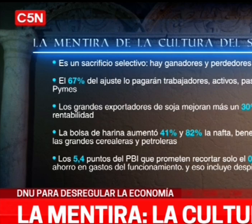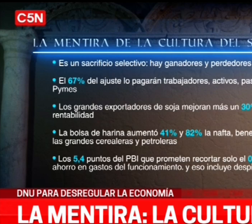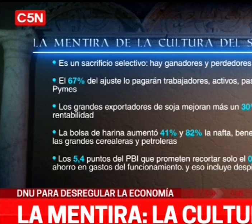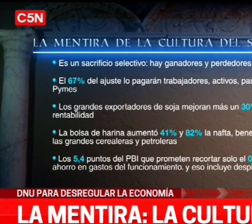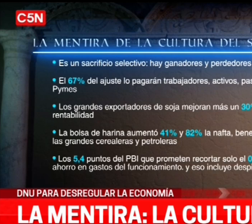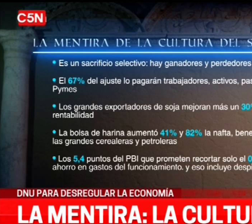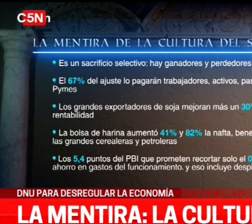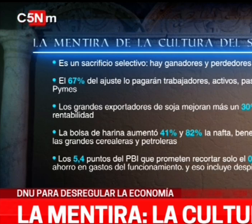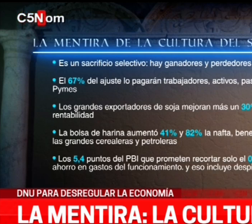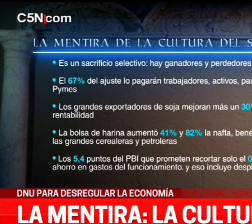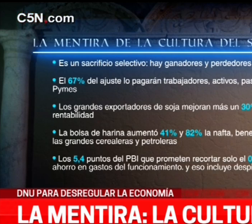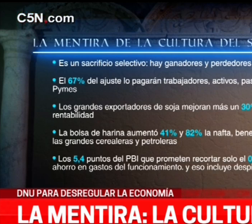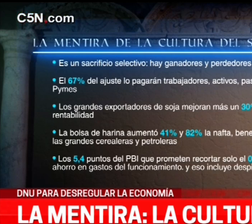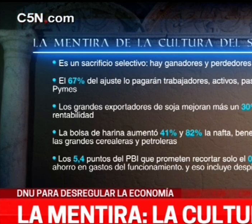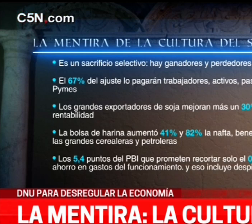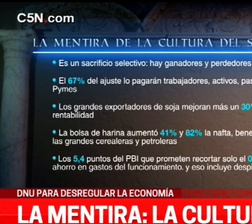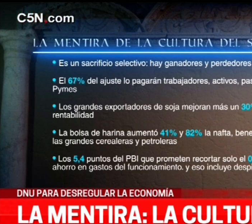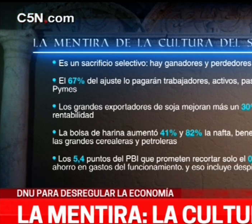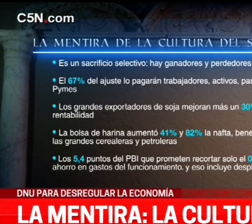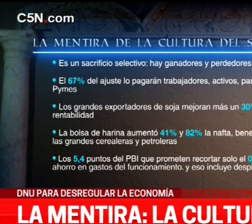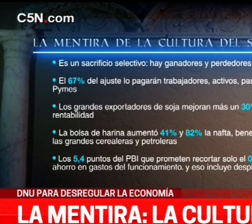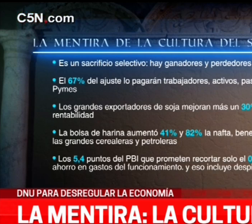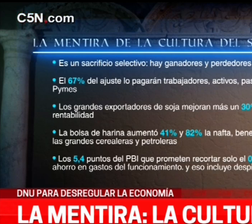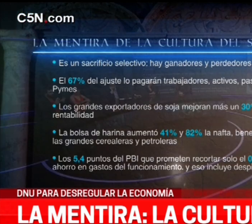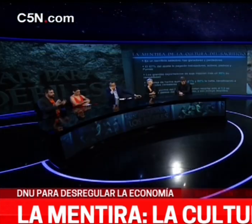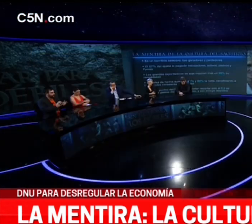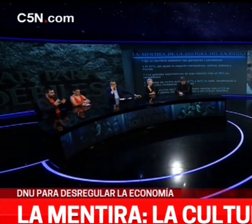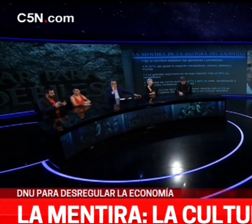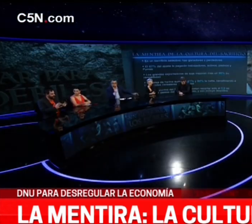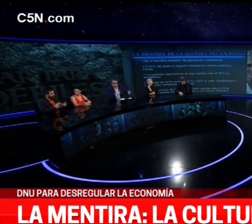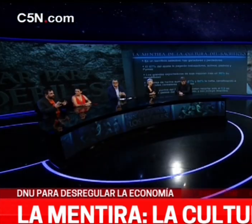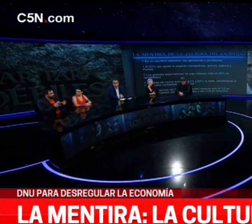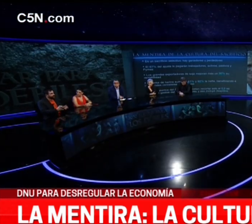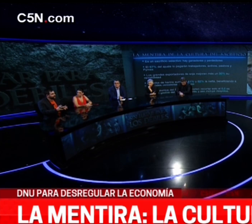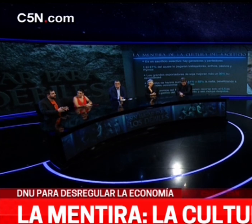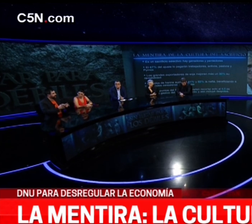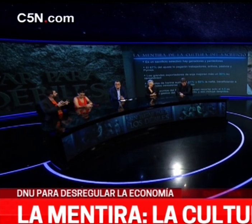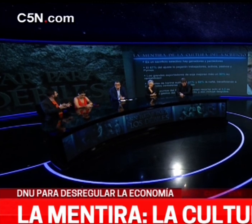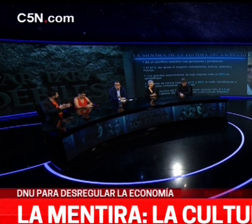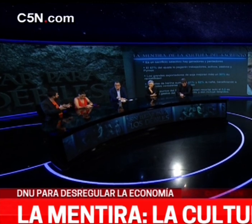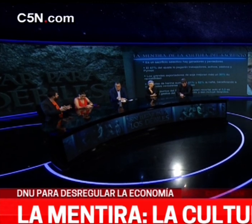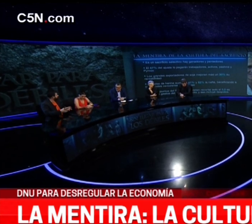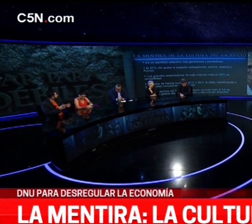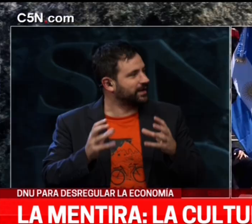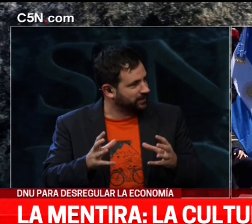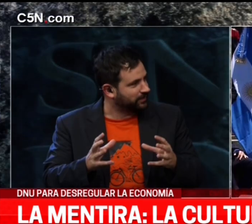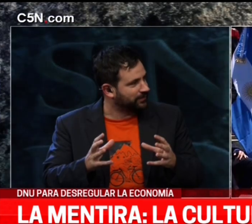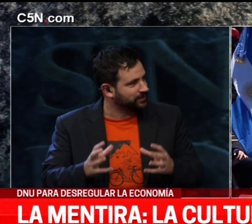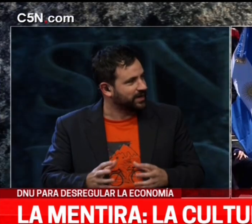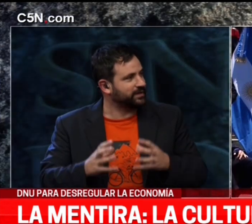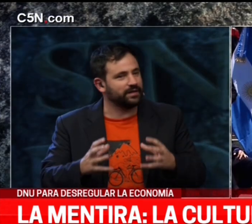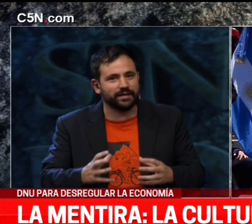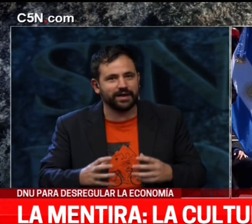incluye despido entonces me parecía interesante que uno pueda comparar por un lado el relato la narrativa